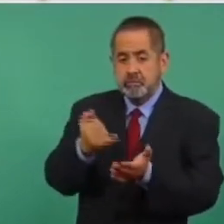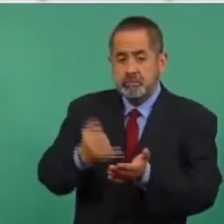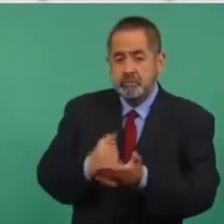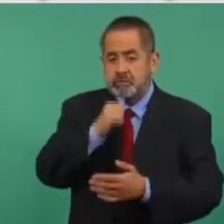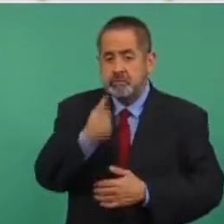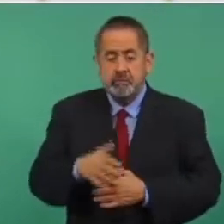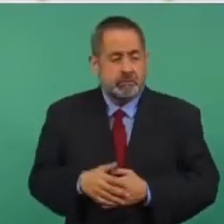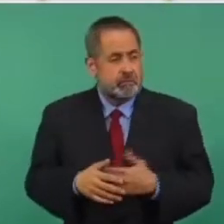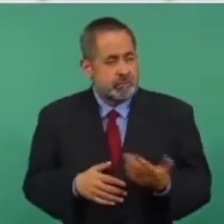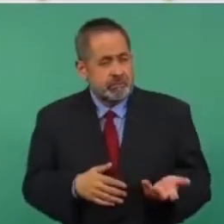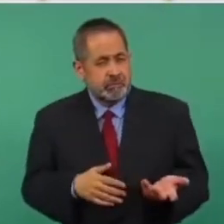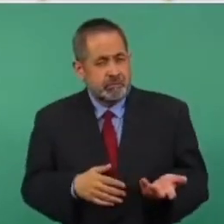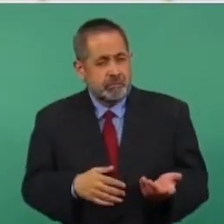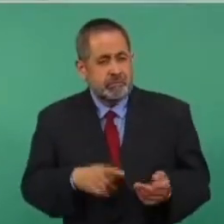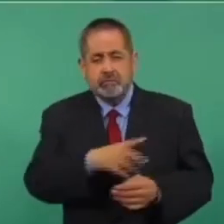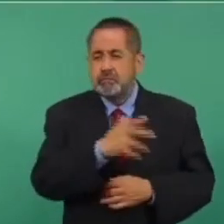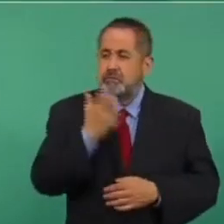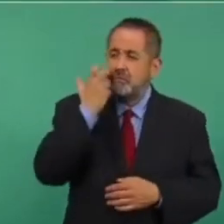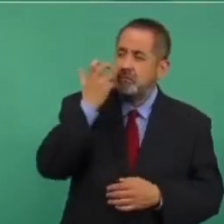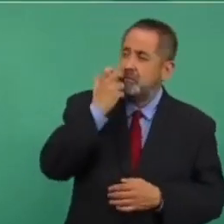Entonces podían especular,